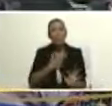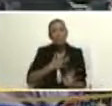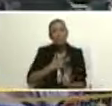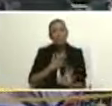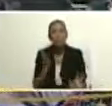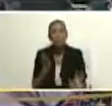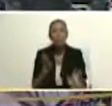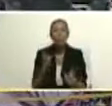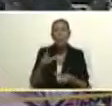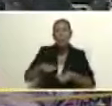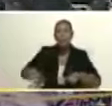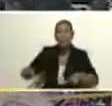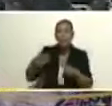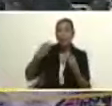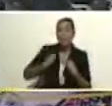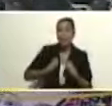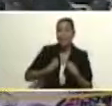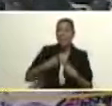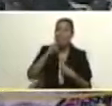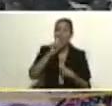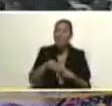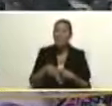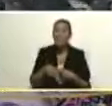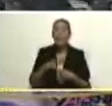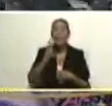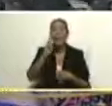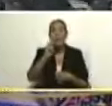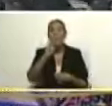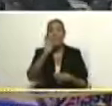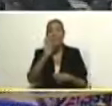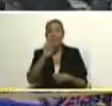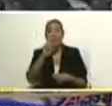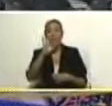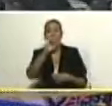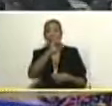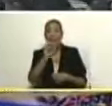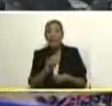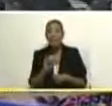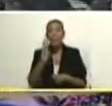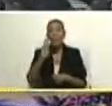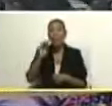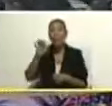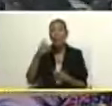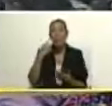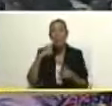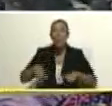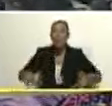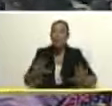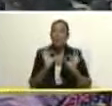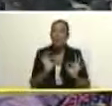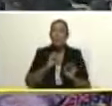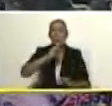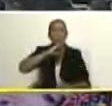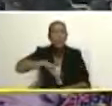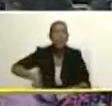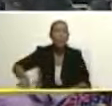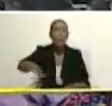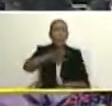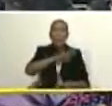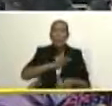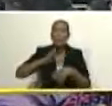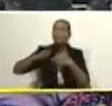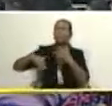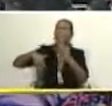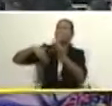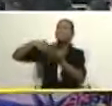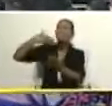de los ocumareños y ocumareñas, sino que el Perejonal representa ese sentir de Valles del Tuy. Es una institución de